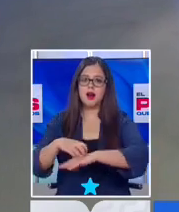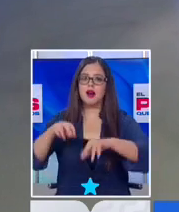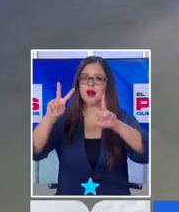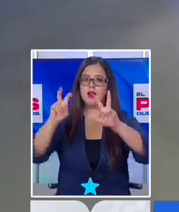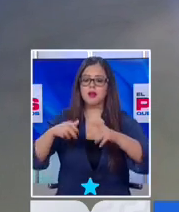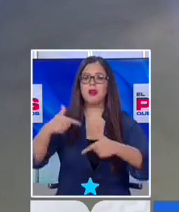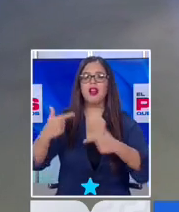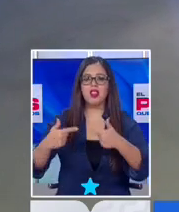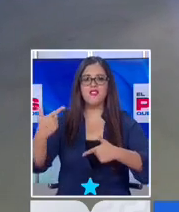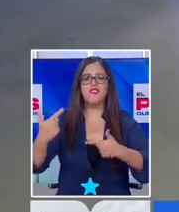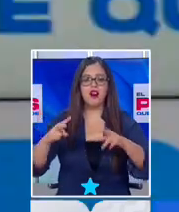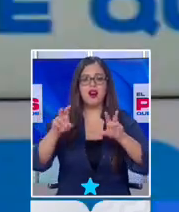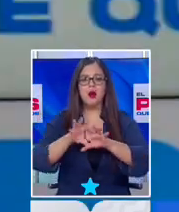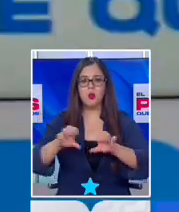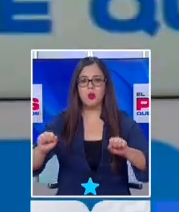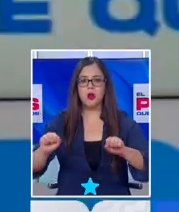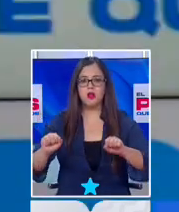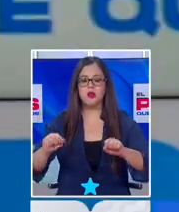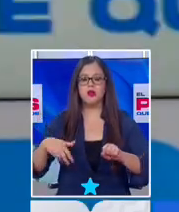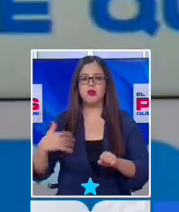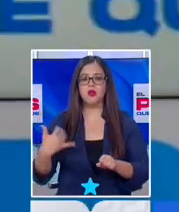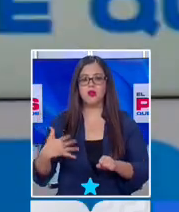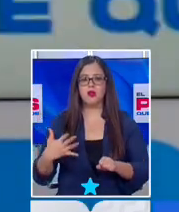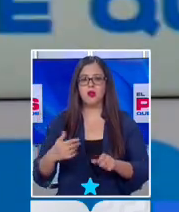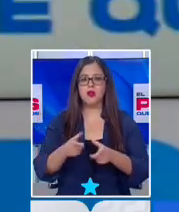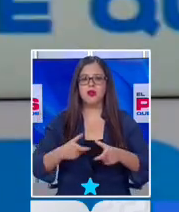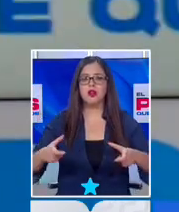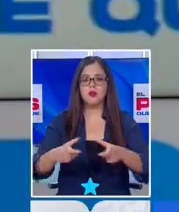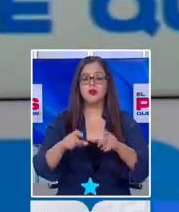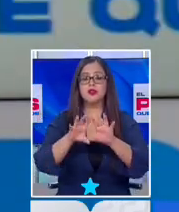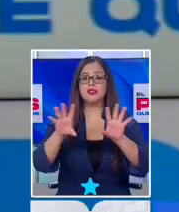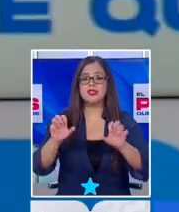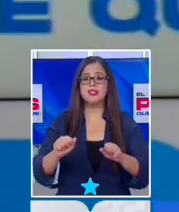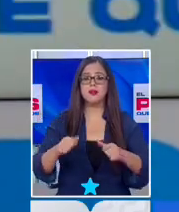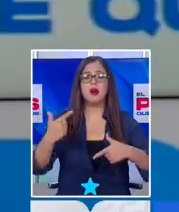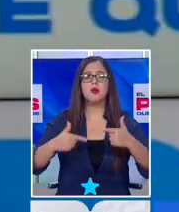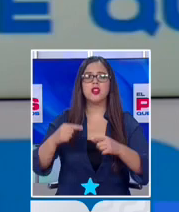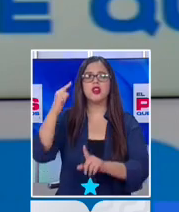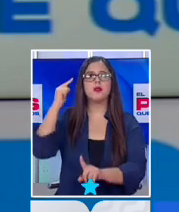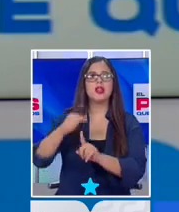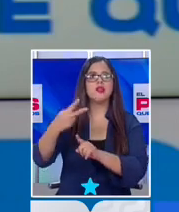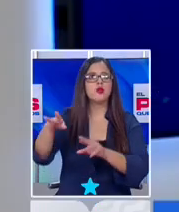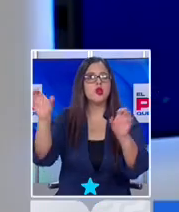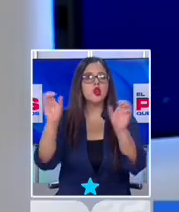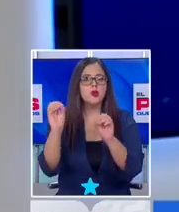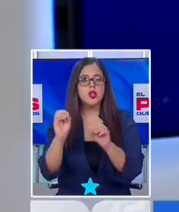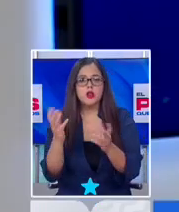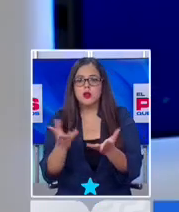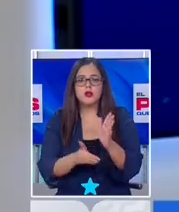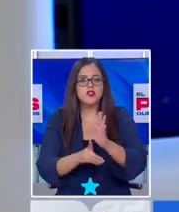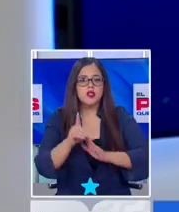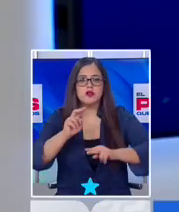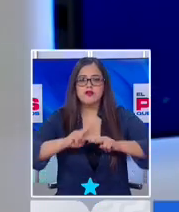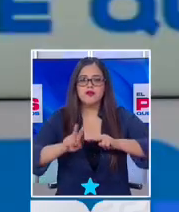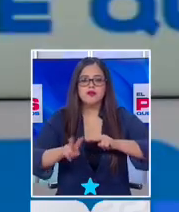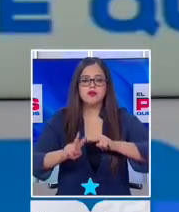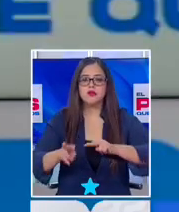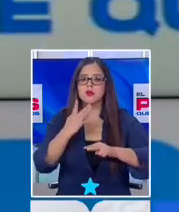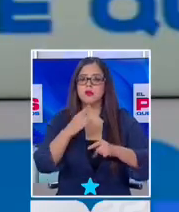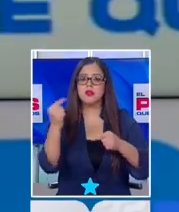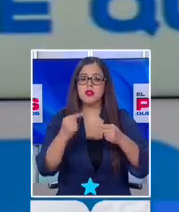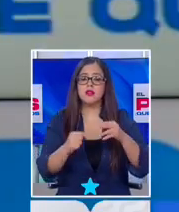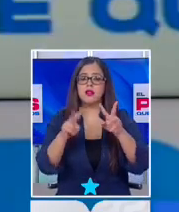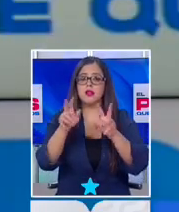del gran acuerdo como se conocía en la comisión el sistema político cuál es tu visión al respecto y cómo se va desarrollando también hay distintos puntos que quedan todavía